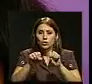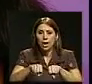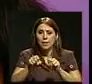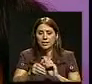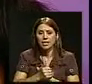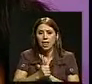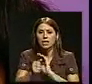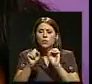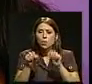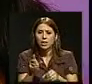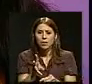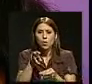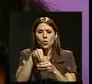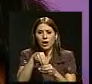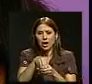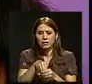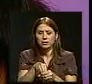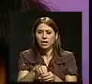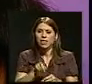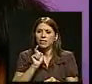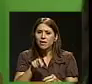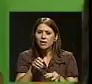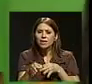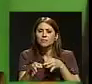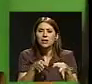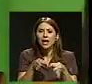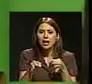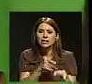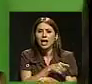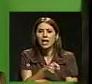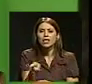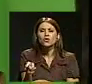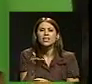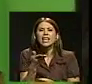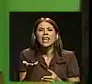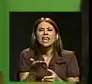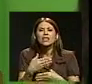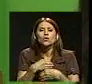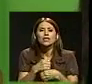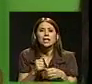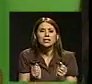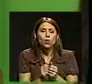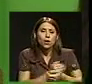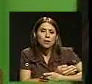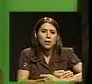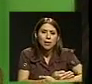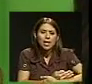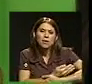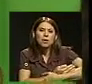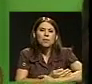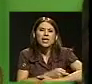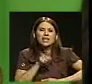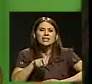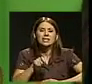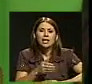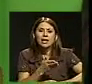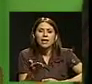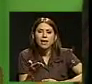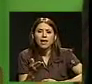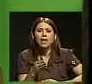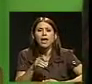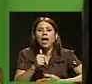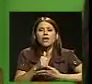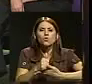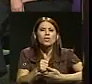ir involucrando, explicarles qué es lo que se hace con el bebé, qué es lo que el bebé necesita, qué ayudas, si